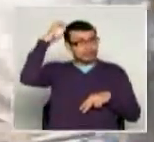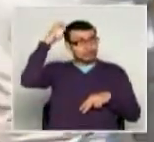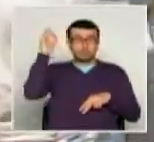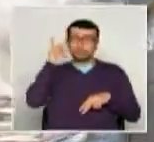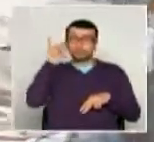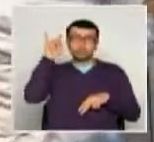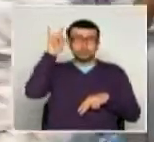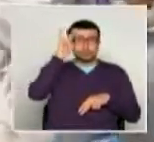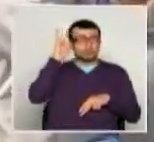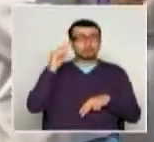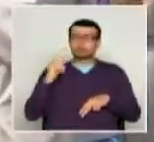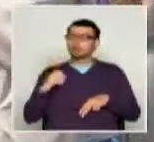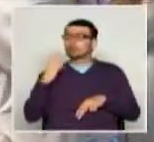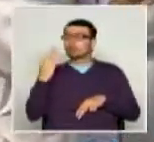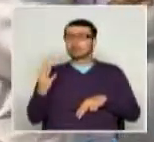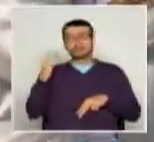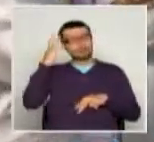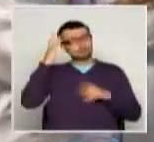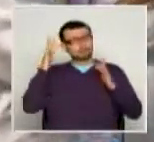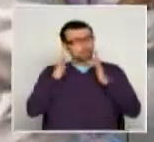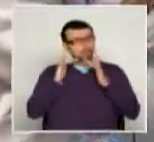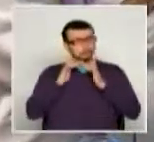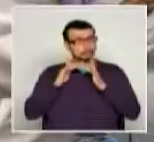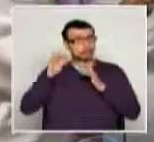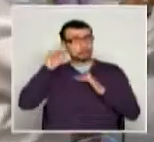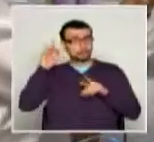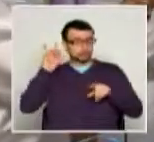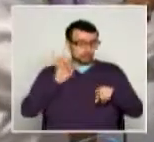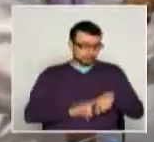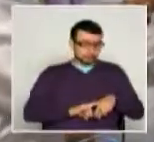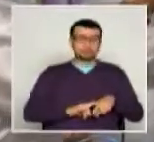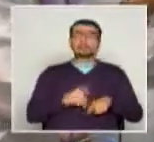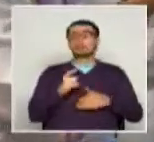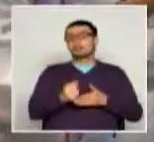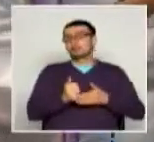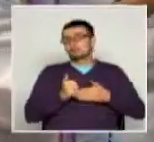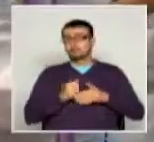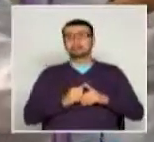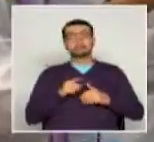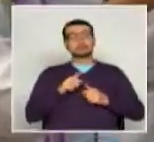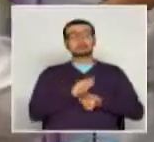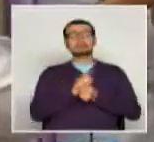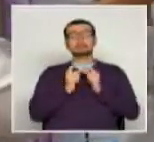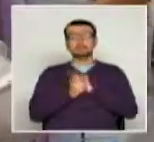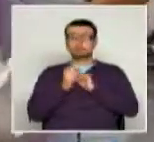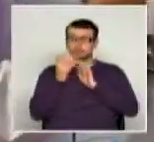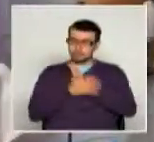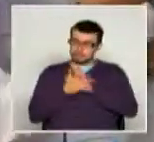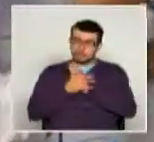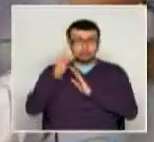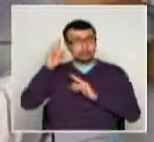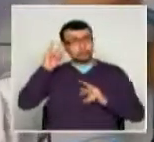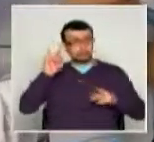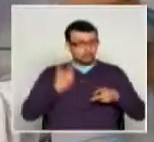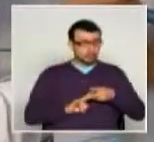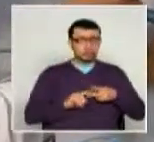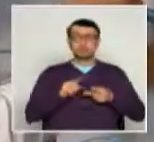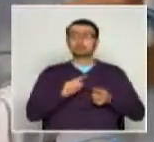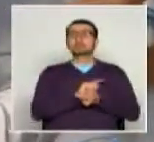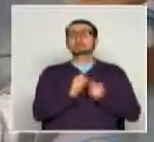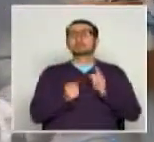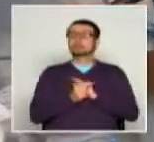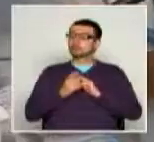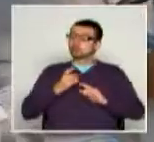por 3 neuronas, una emisión de láser va al cerebro y cambia la información de ese dolor, de